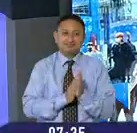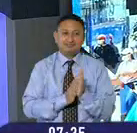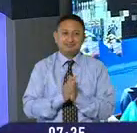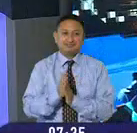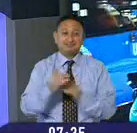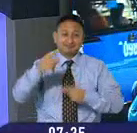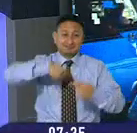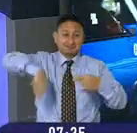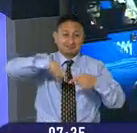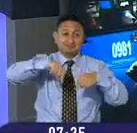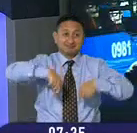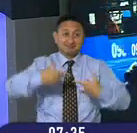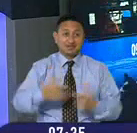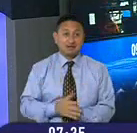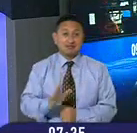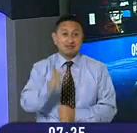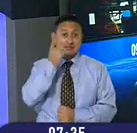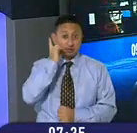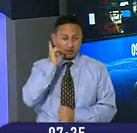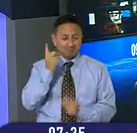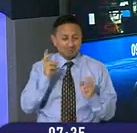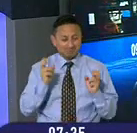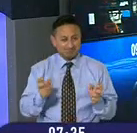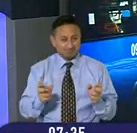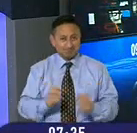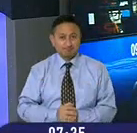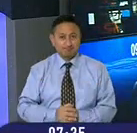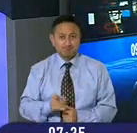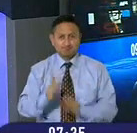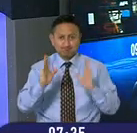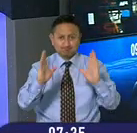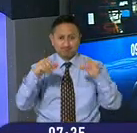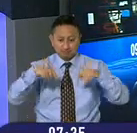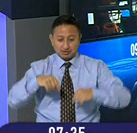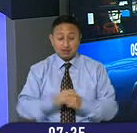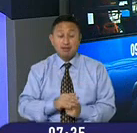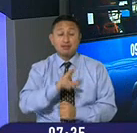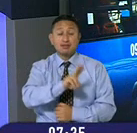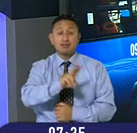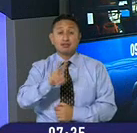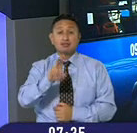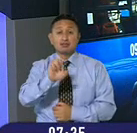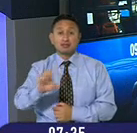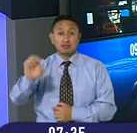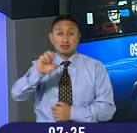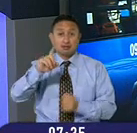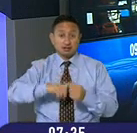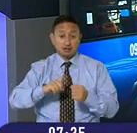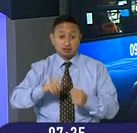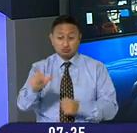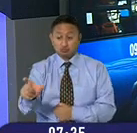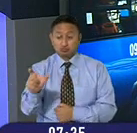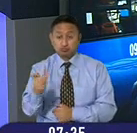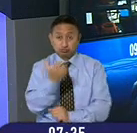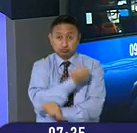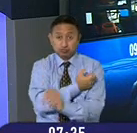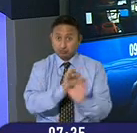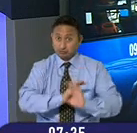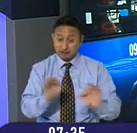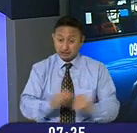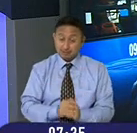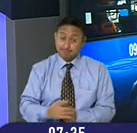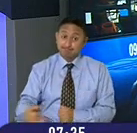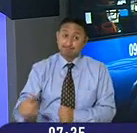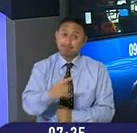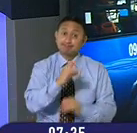Estamos de vuelta ahora. Desayuno, provecho, mucha atención. Desde este 22 de enero en Quito, quienes no aporten el carnet de vacunación serán impedidos